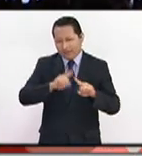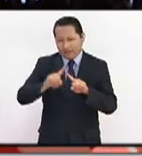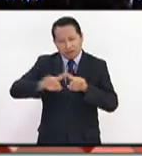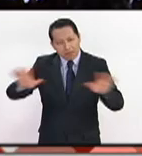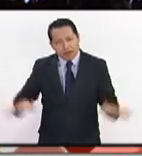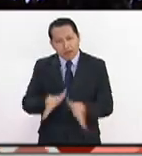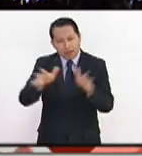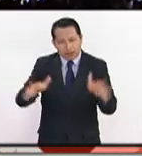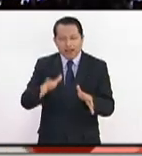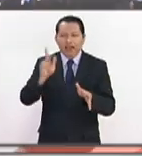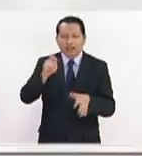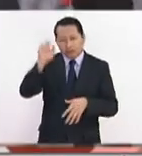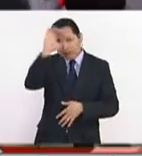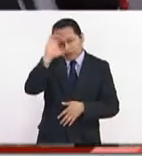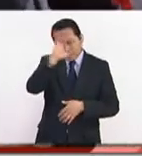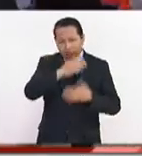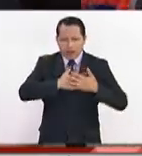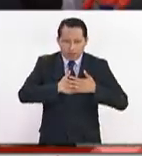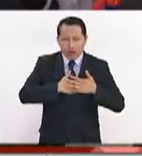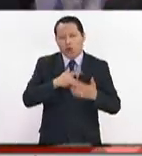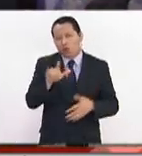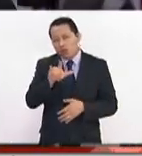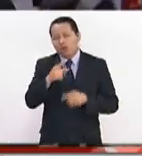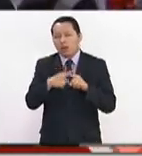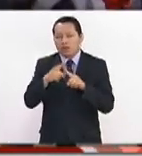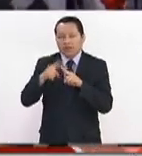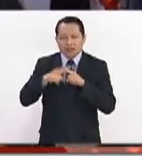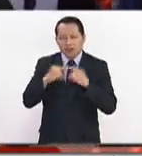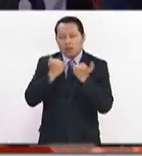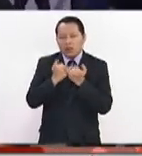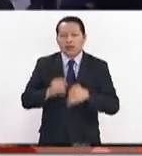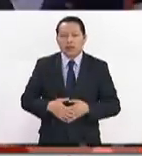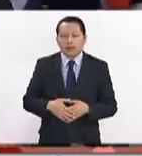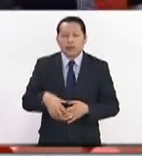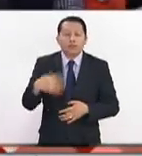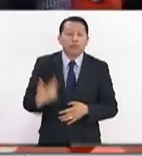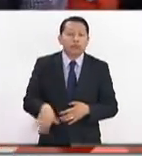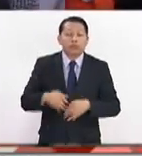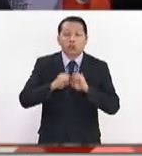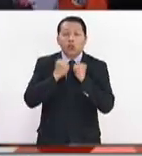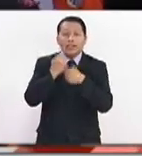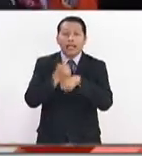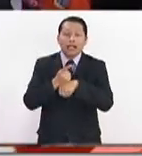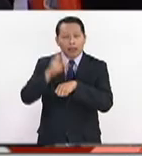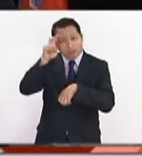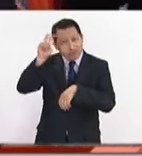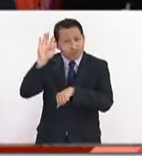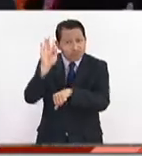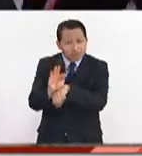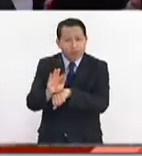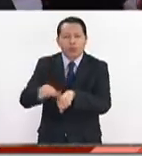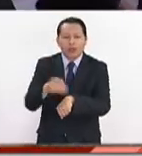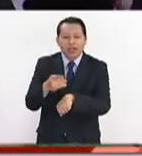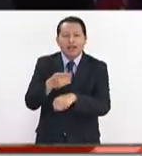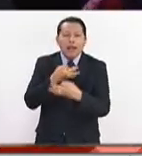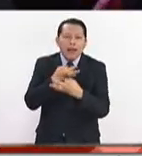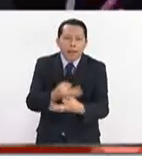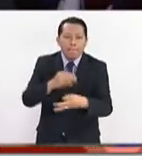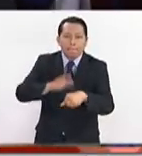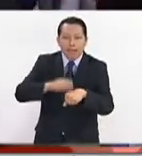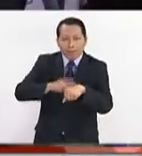amor a la ciencia y el espacio. Esto es una esperanza para nuestra sociedad, porque se interesan más por las